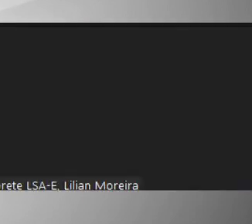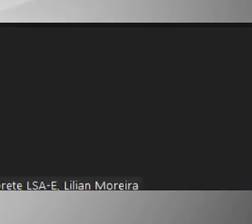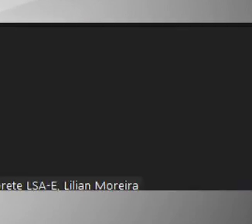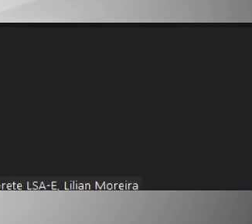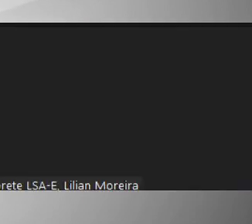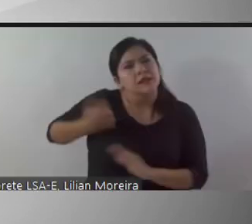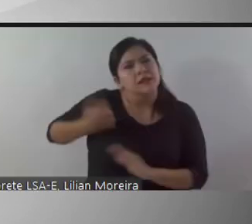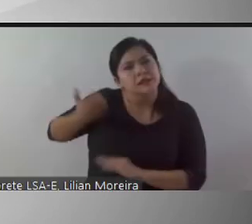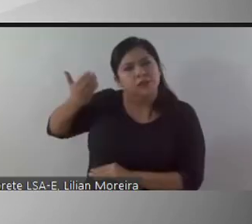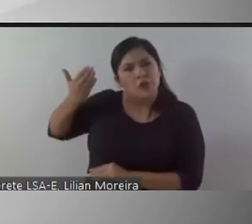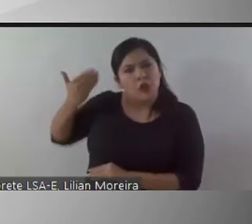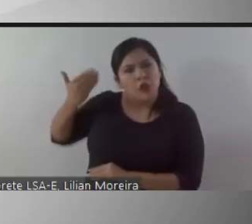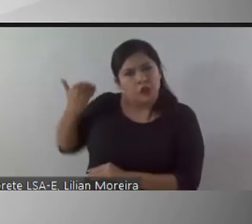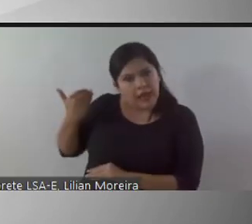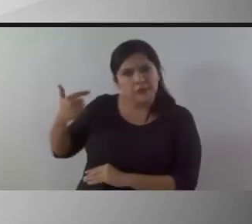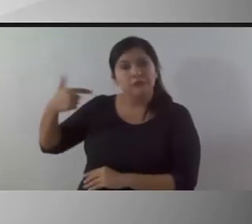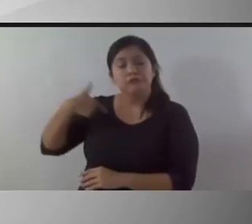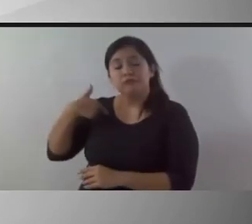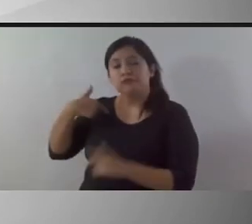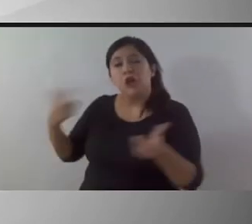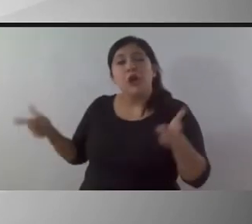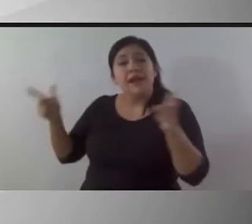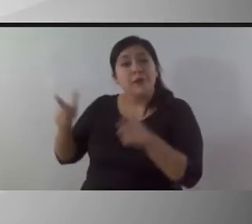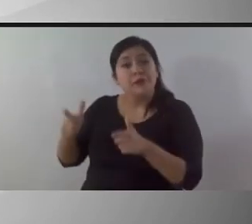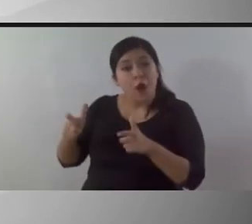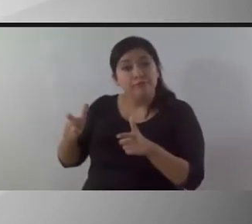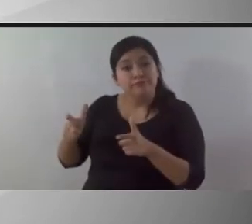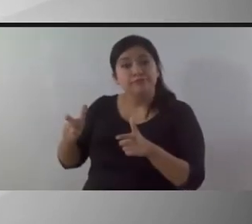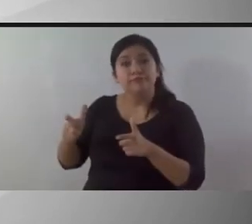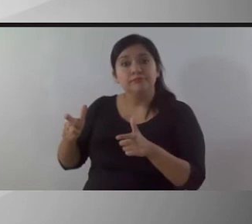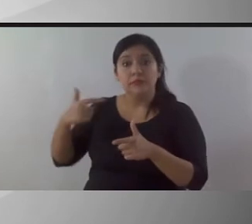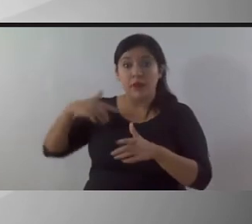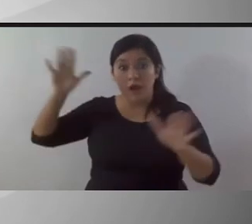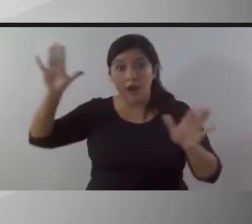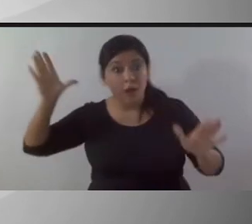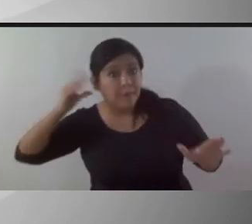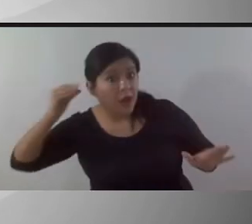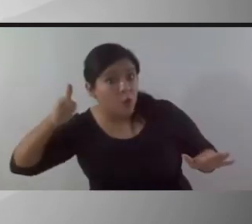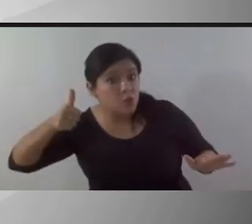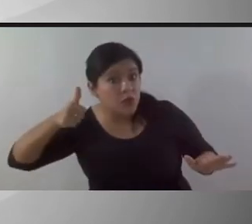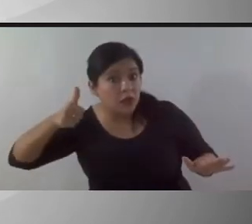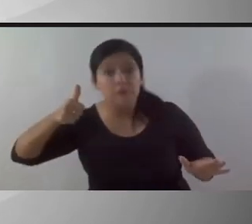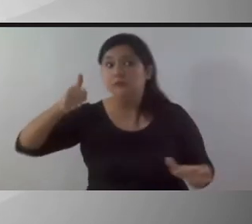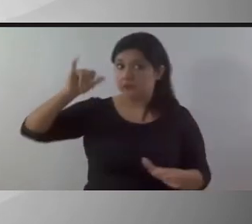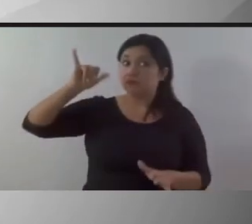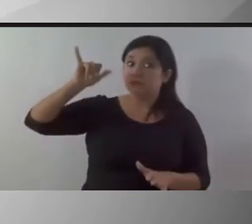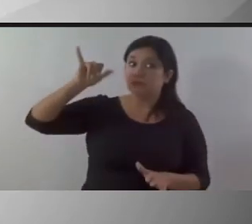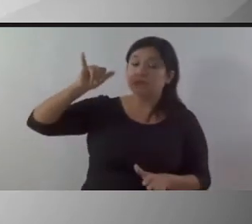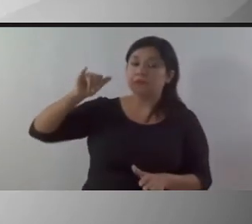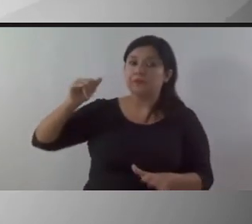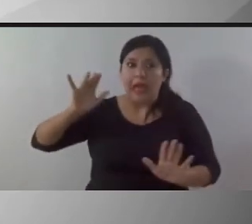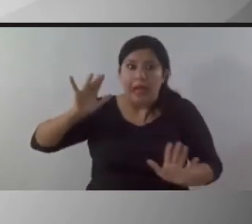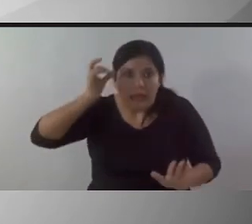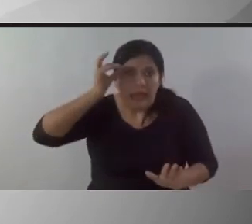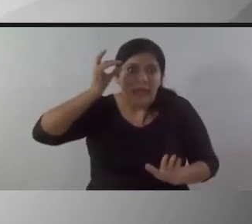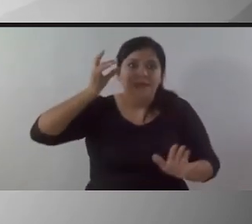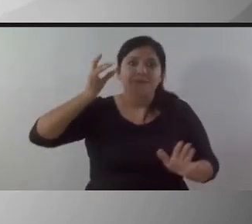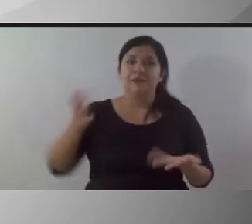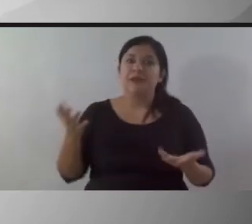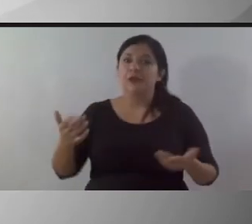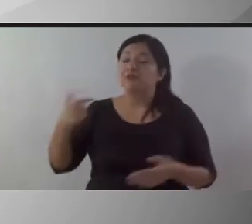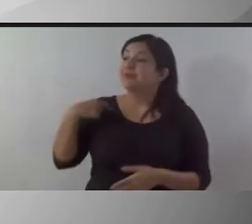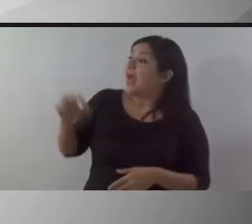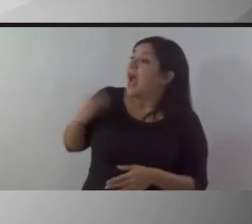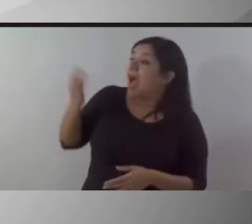en una reunión, por ejemplo, que creen, hola? Que, sí, se escucha, Mauro. Voy a poner un ejemplo. Estaba en